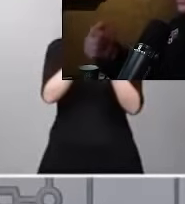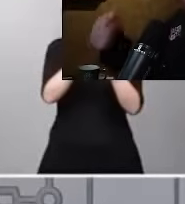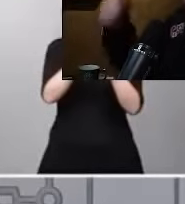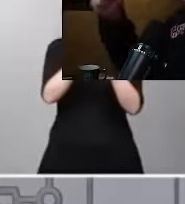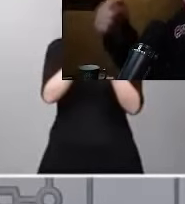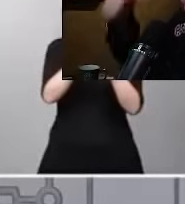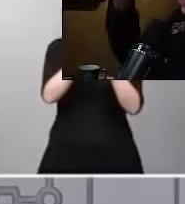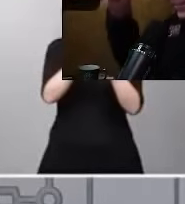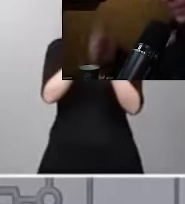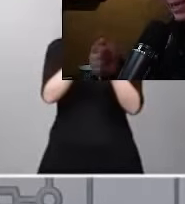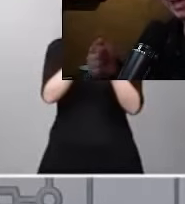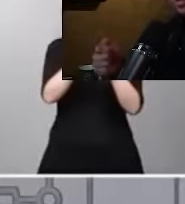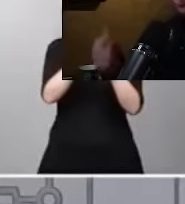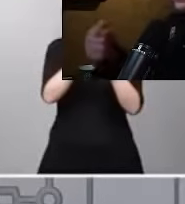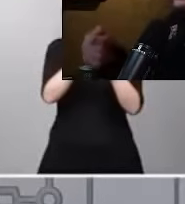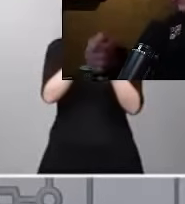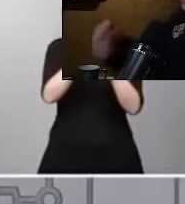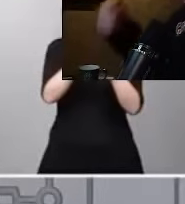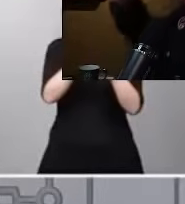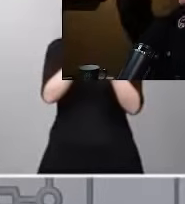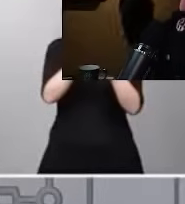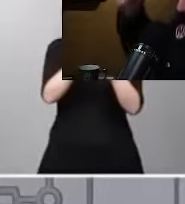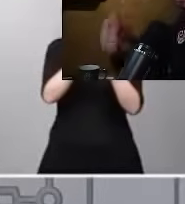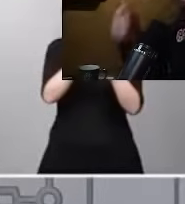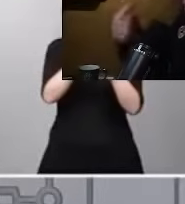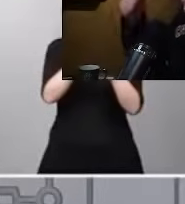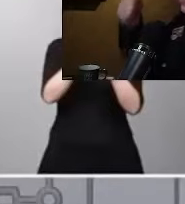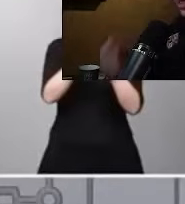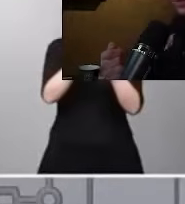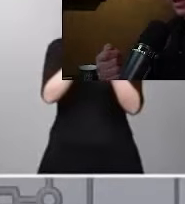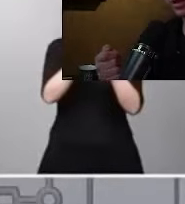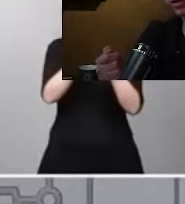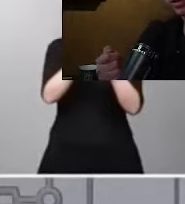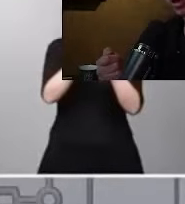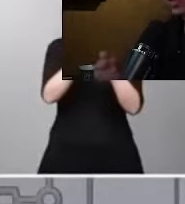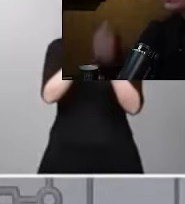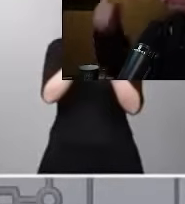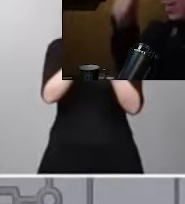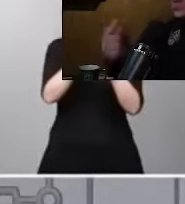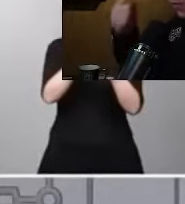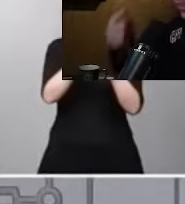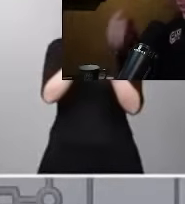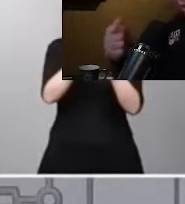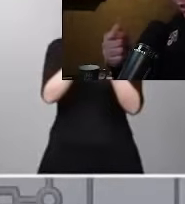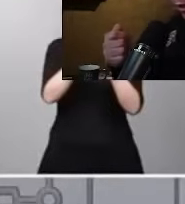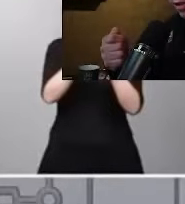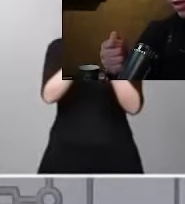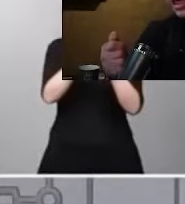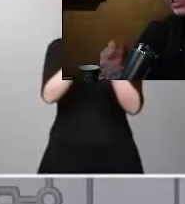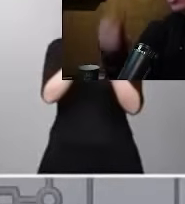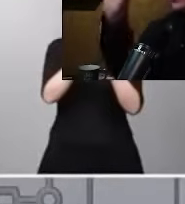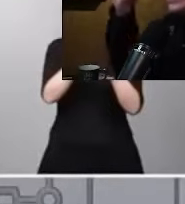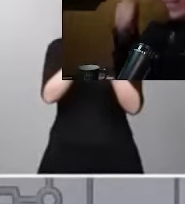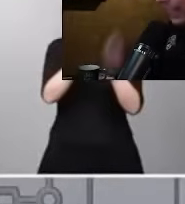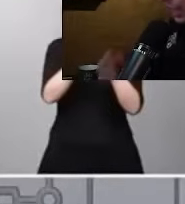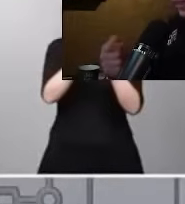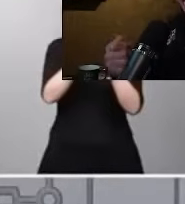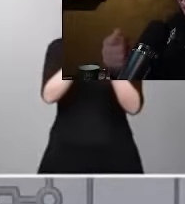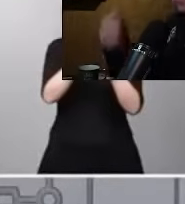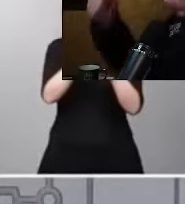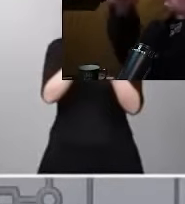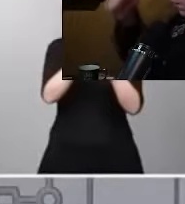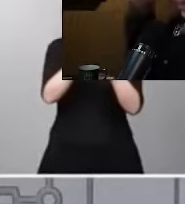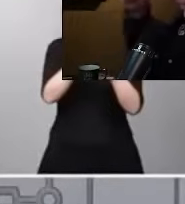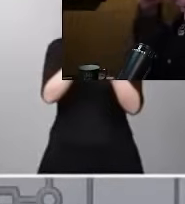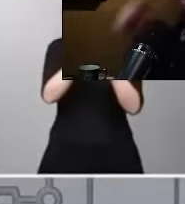el presidente del que sea, cuando el presidente del Salvador o el gobierno del Salvador solicitaba